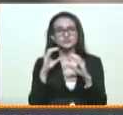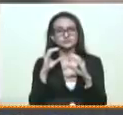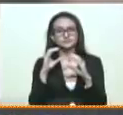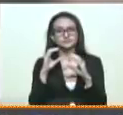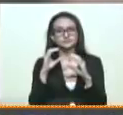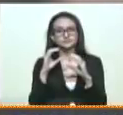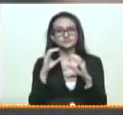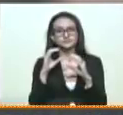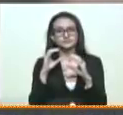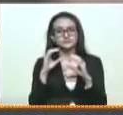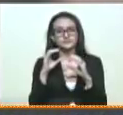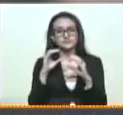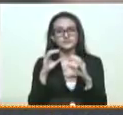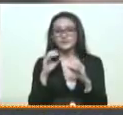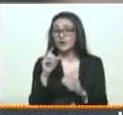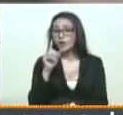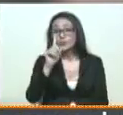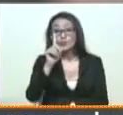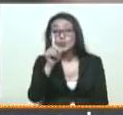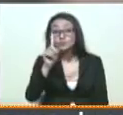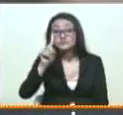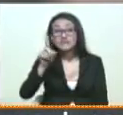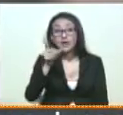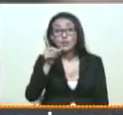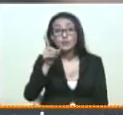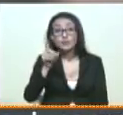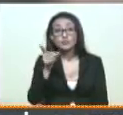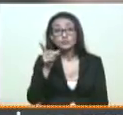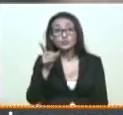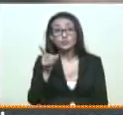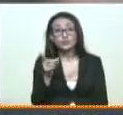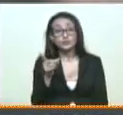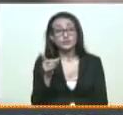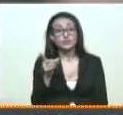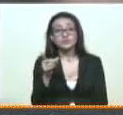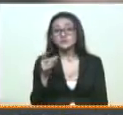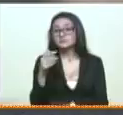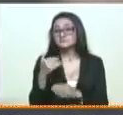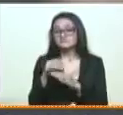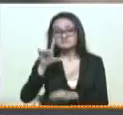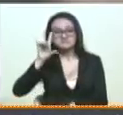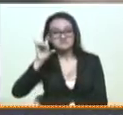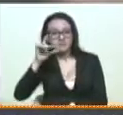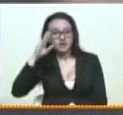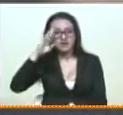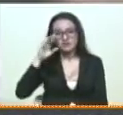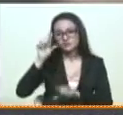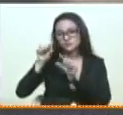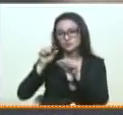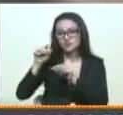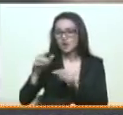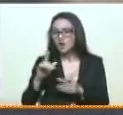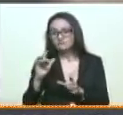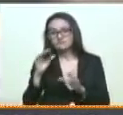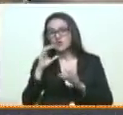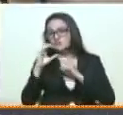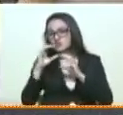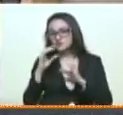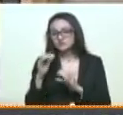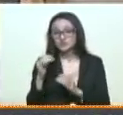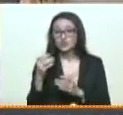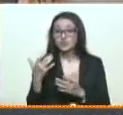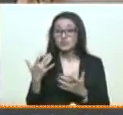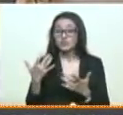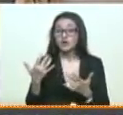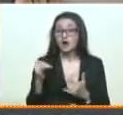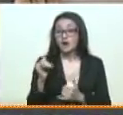no al minuto, al segundo, a través de las llamadas redes sociales y los mecanismos digitales de comunicación, que establecen un